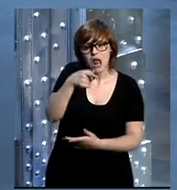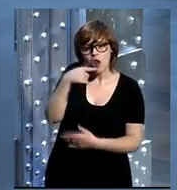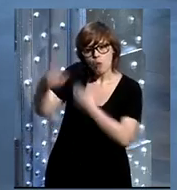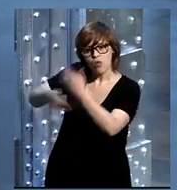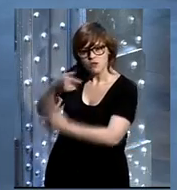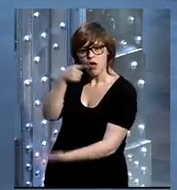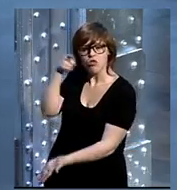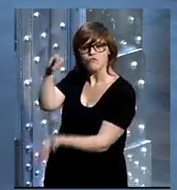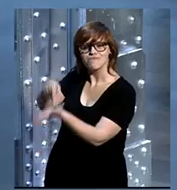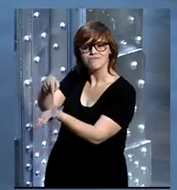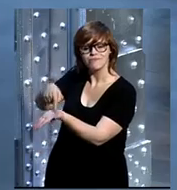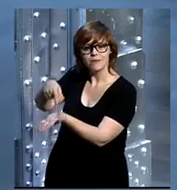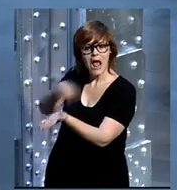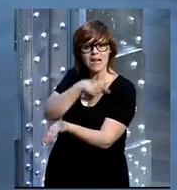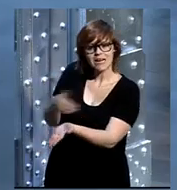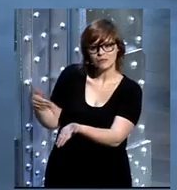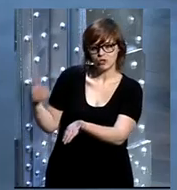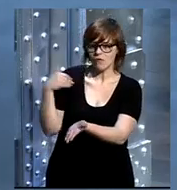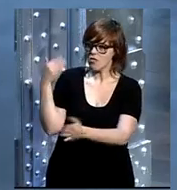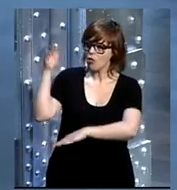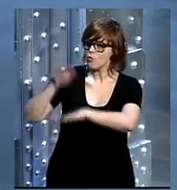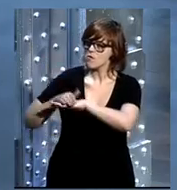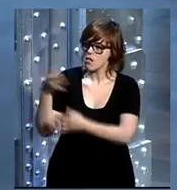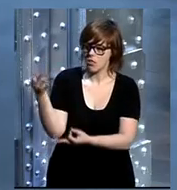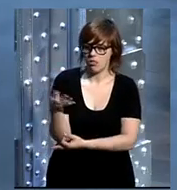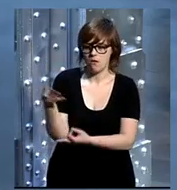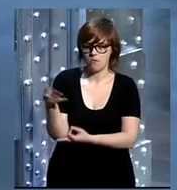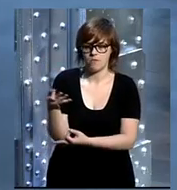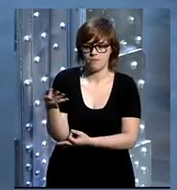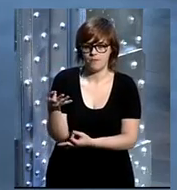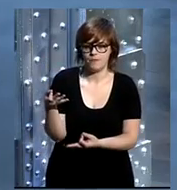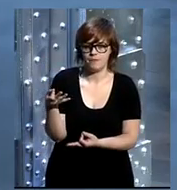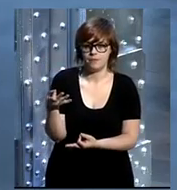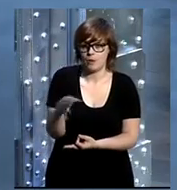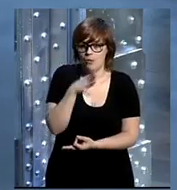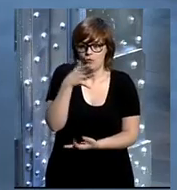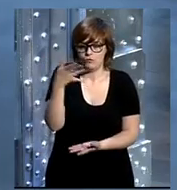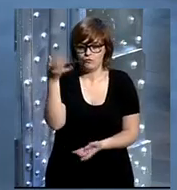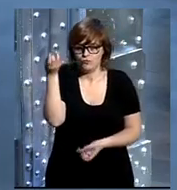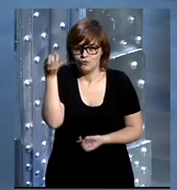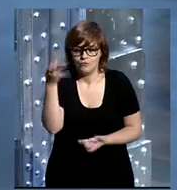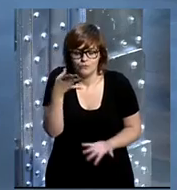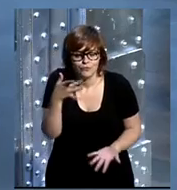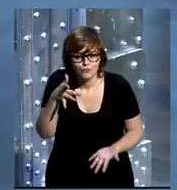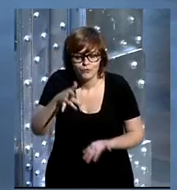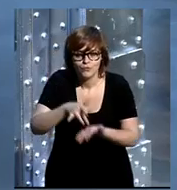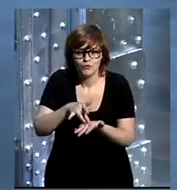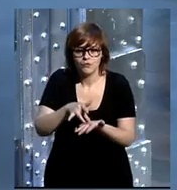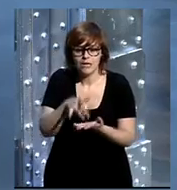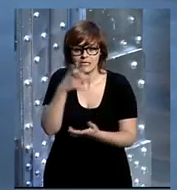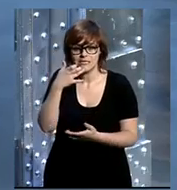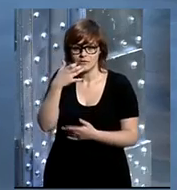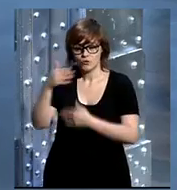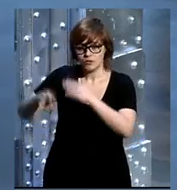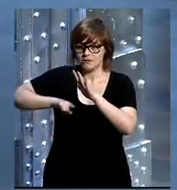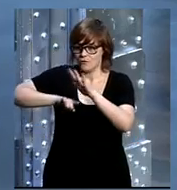unas responsabilidades que, aparte de que no tiene sentido, es que no puede ni siquiera desarrollar,